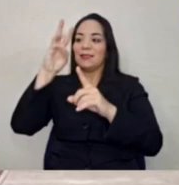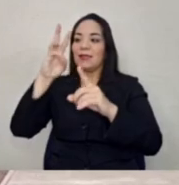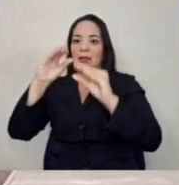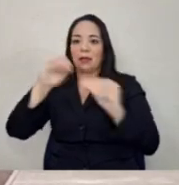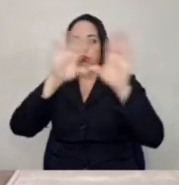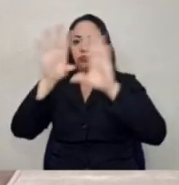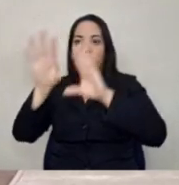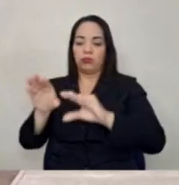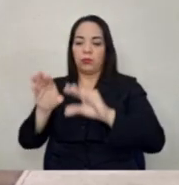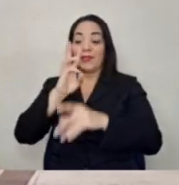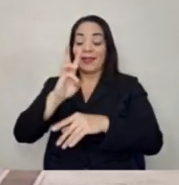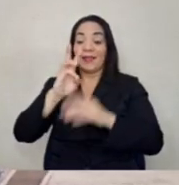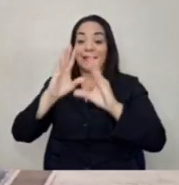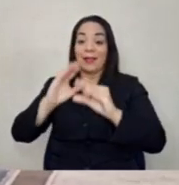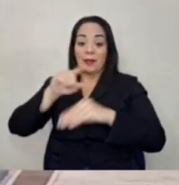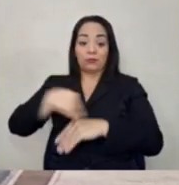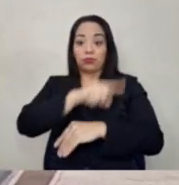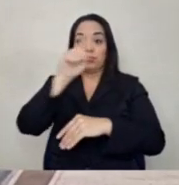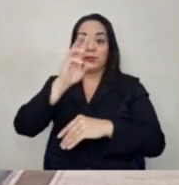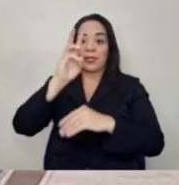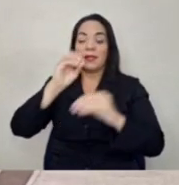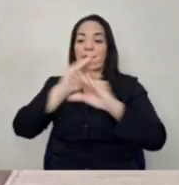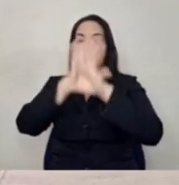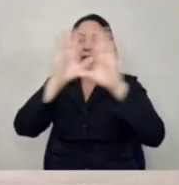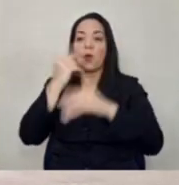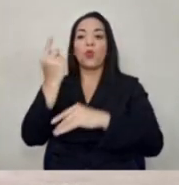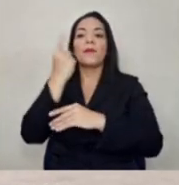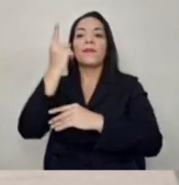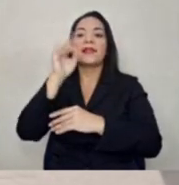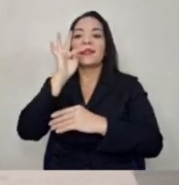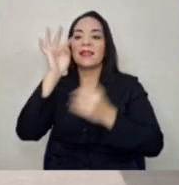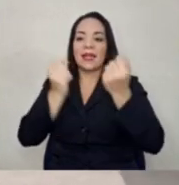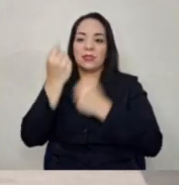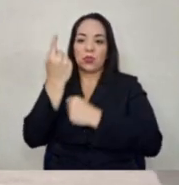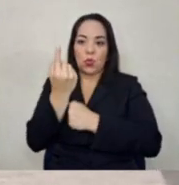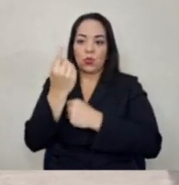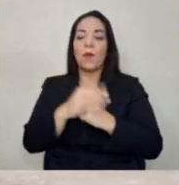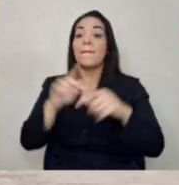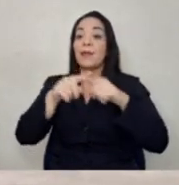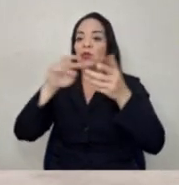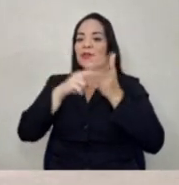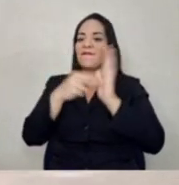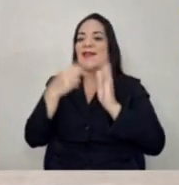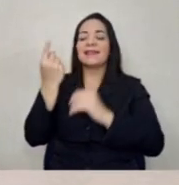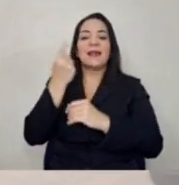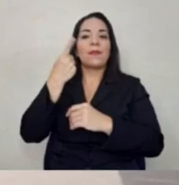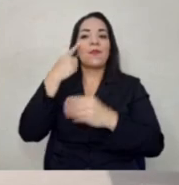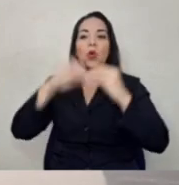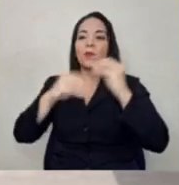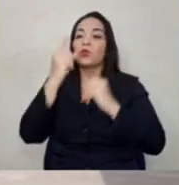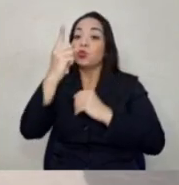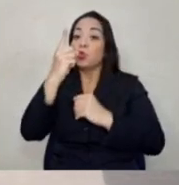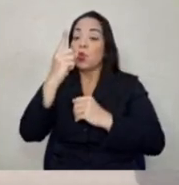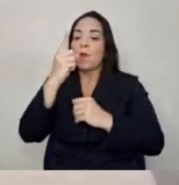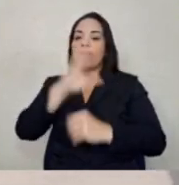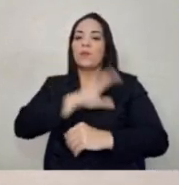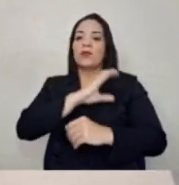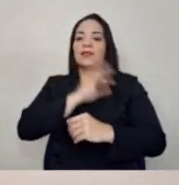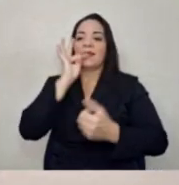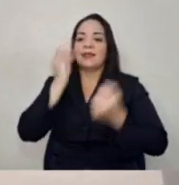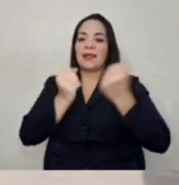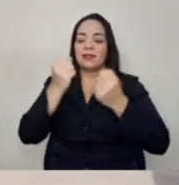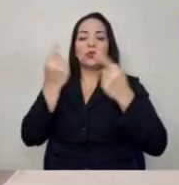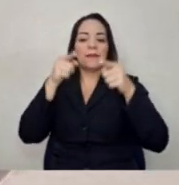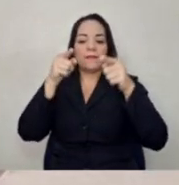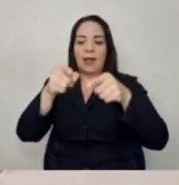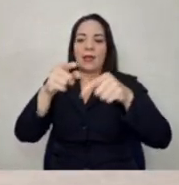de 6 de la tarde a 6 de la mañana va a estar únicamente policía de tránsito, pero siempre va a haber al menos un policía de tránsito acá sobre el puente sobre el río